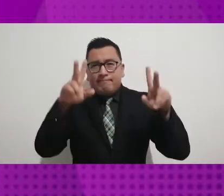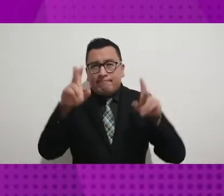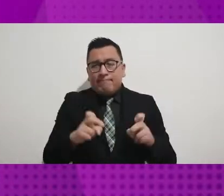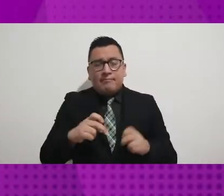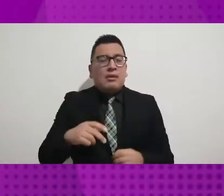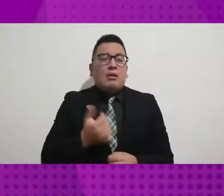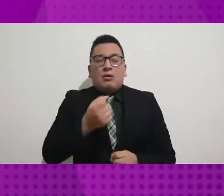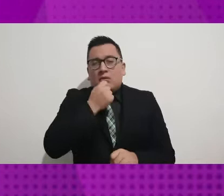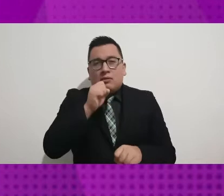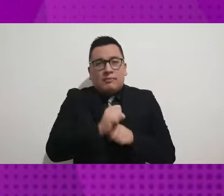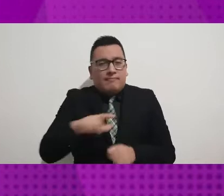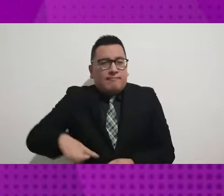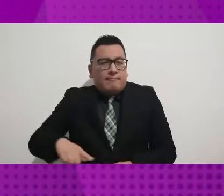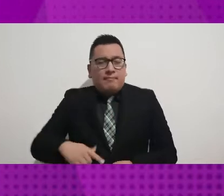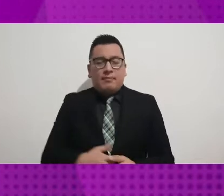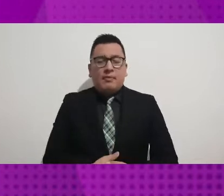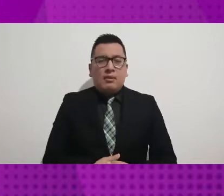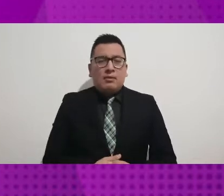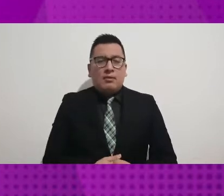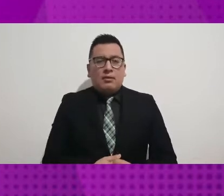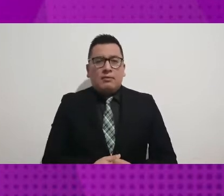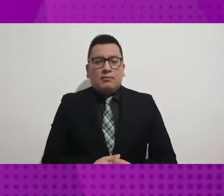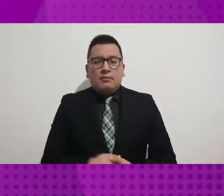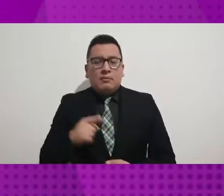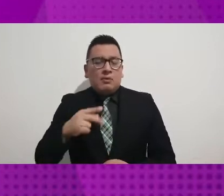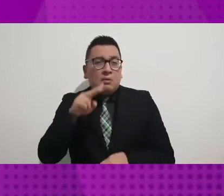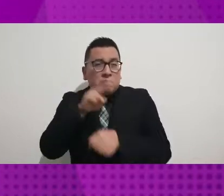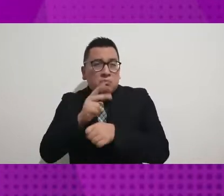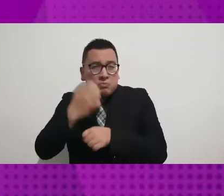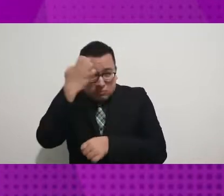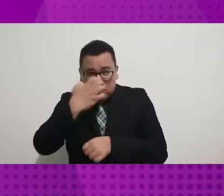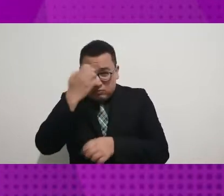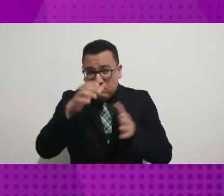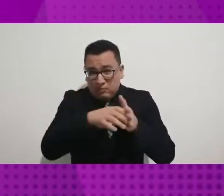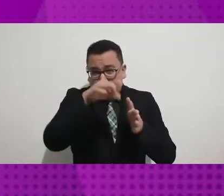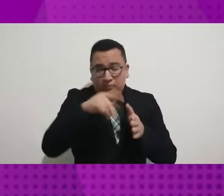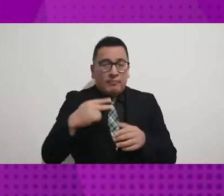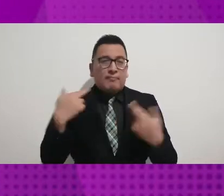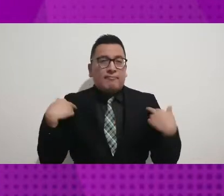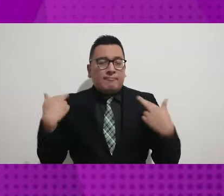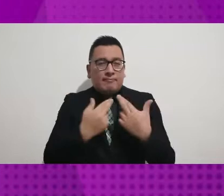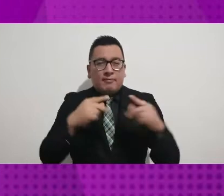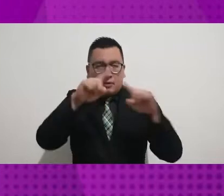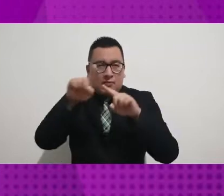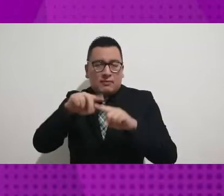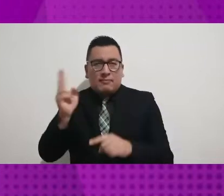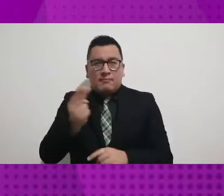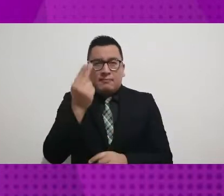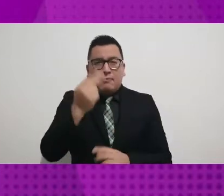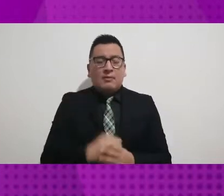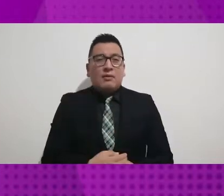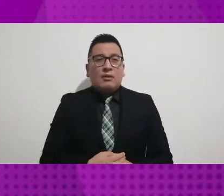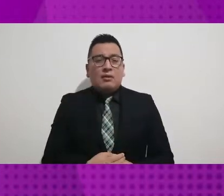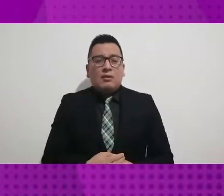asuntos electorales de la Secretaría de Gobernación. Ha realizado función de observación electoral y ha sido docente en